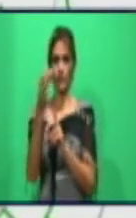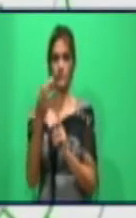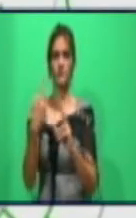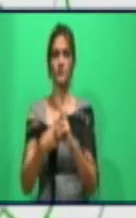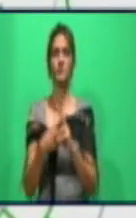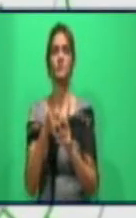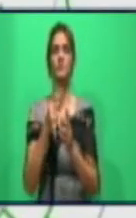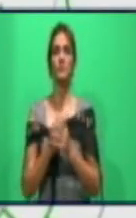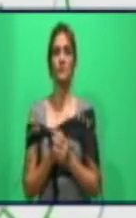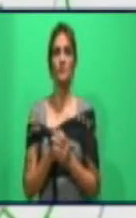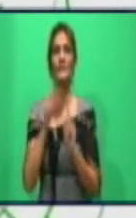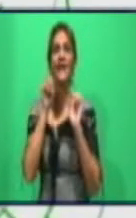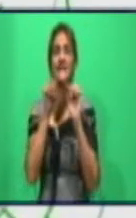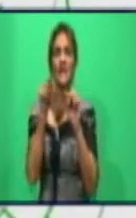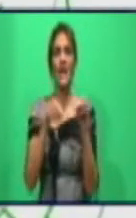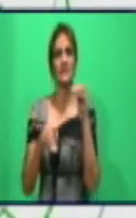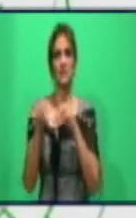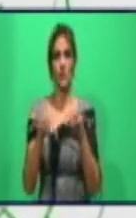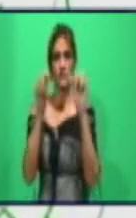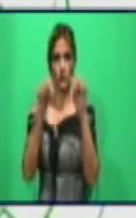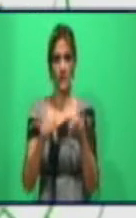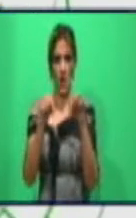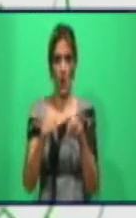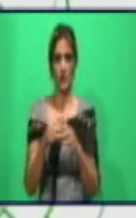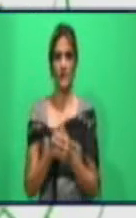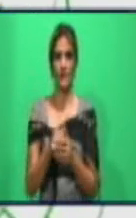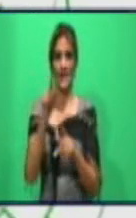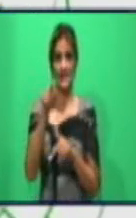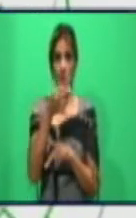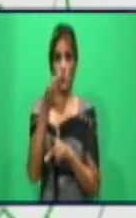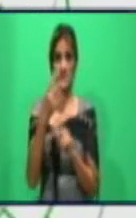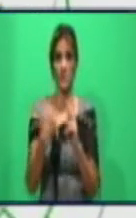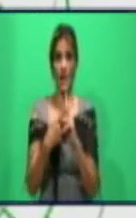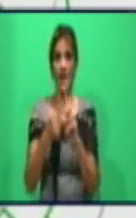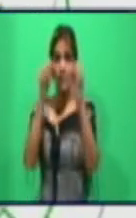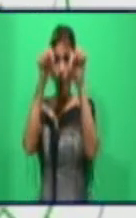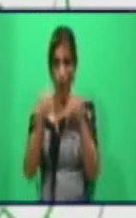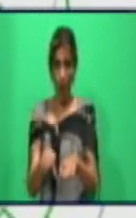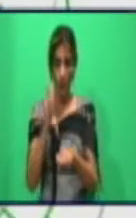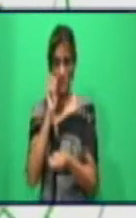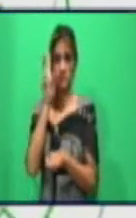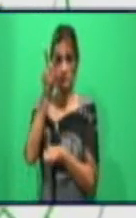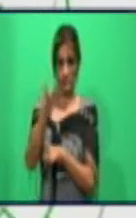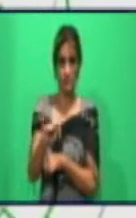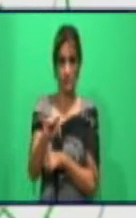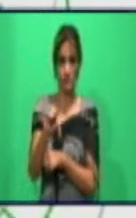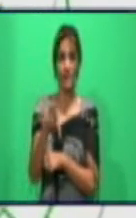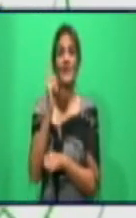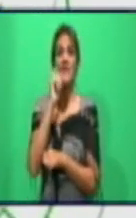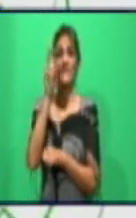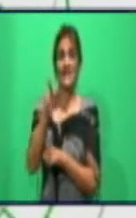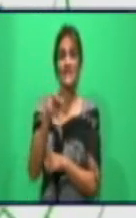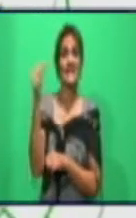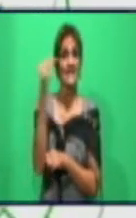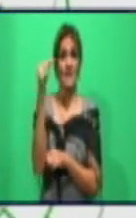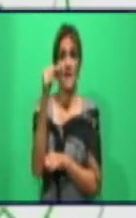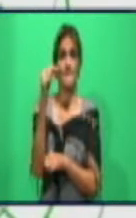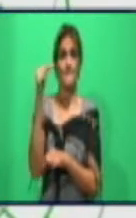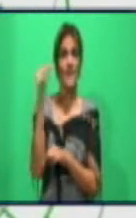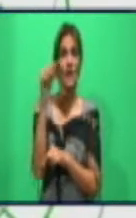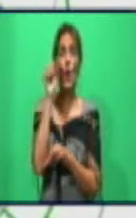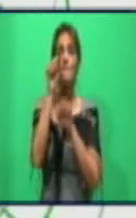ese es la situación de hoy fíjense en bayamo ese es bayamo hoy bayamo hoy fíjense que no se ve en menos puntos pero los